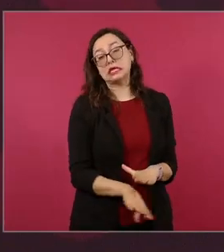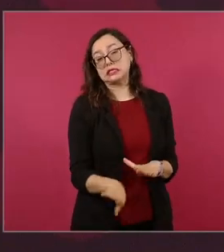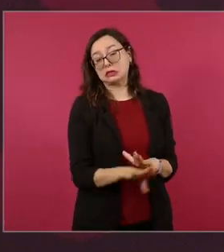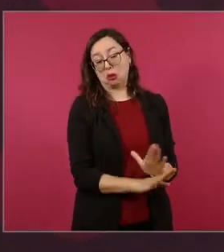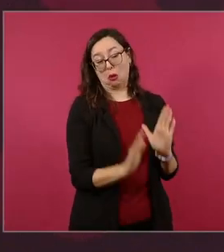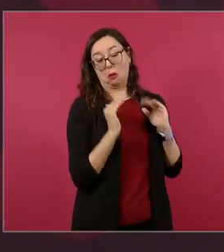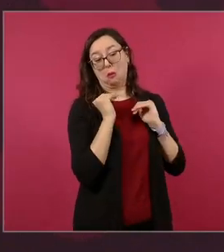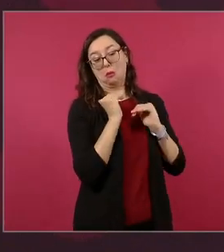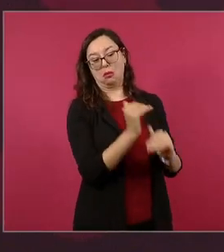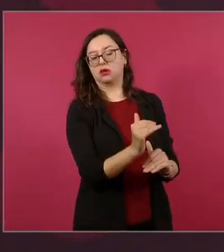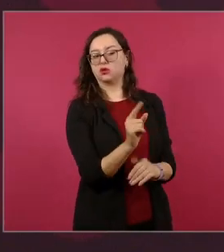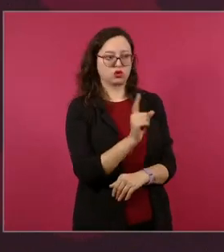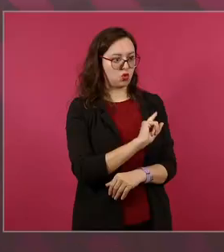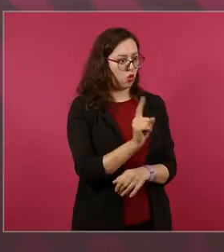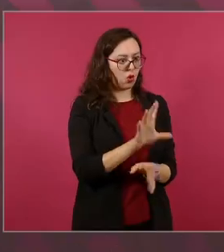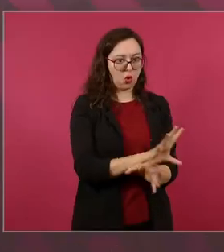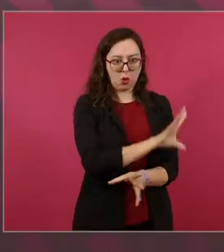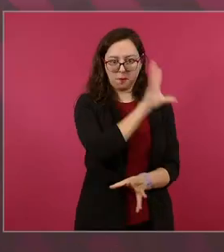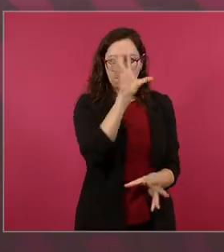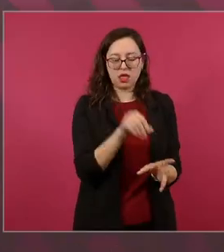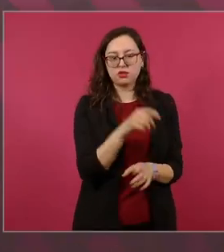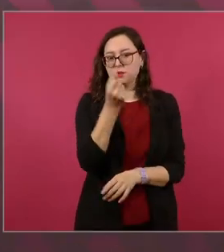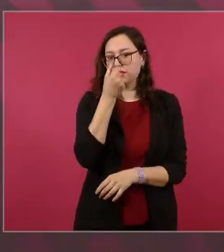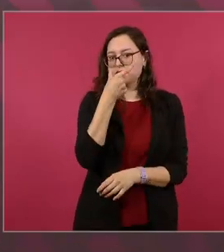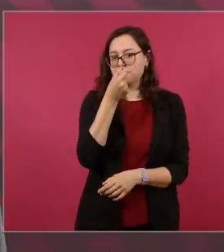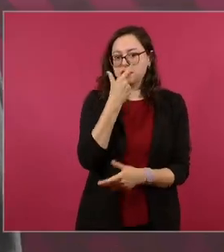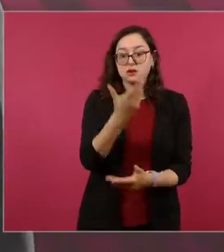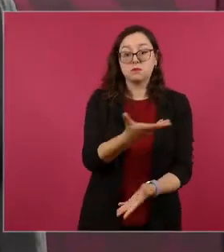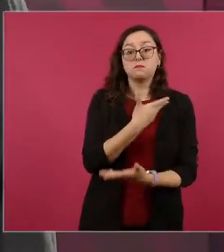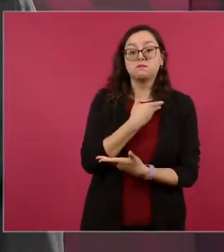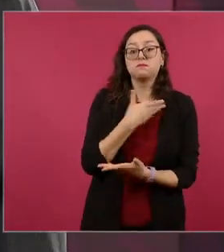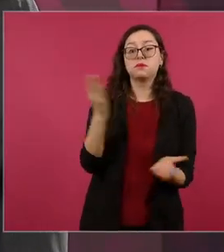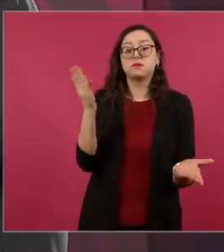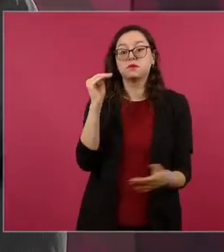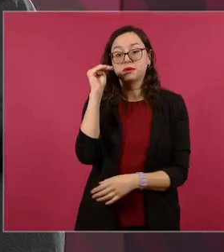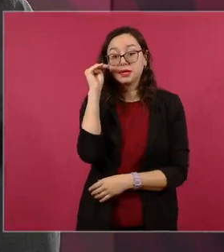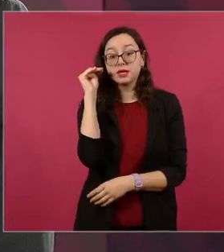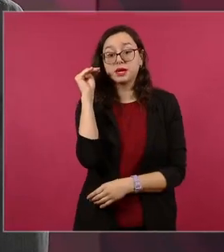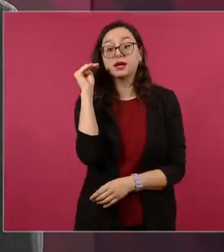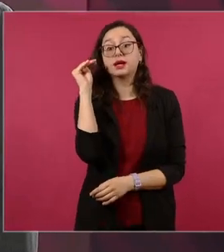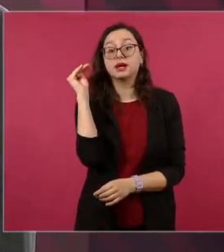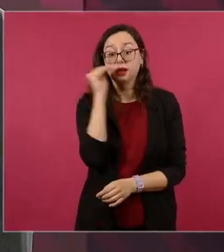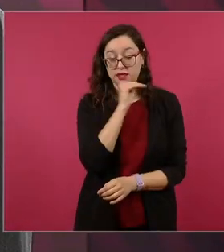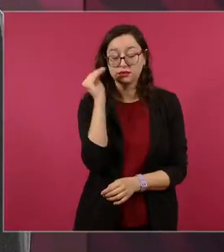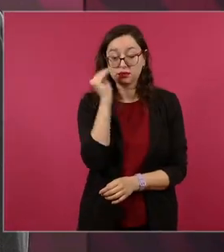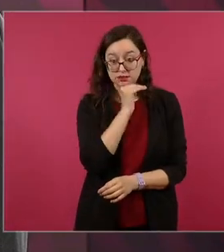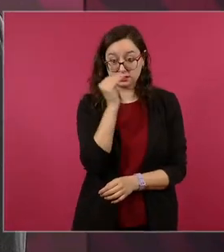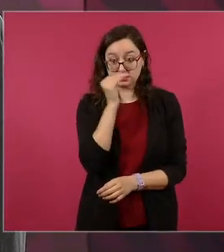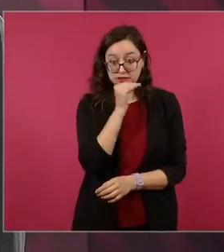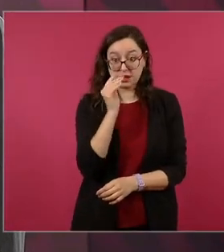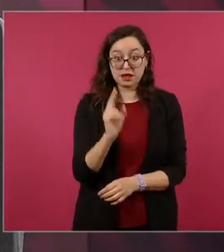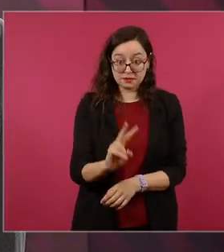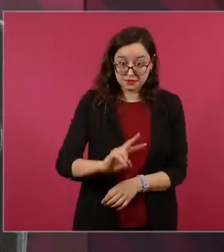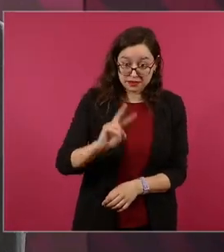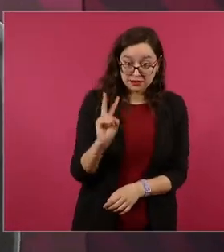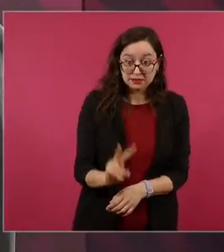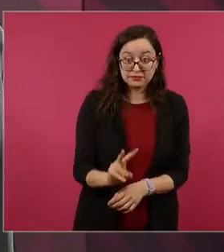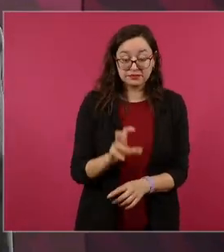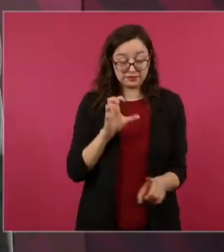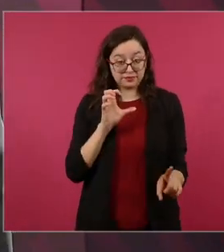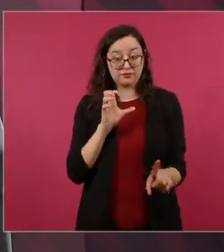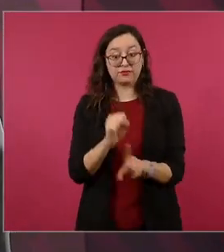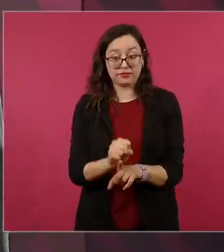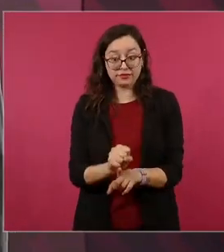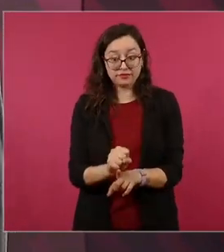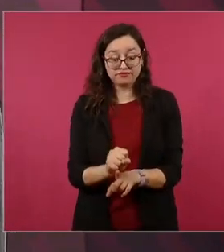los medicamentos. Hacer la gratuidad un hecho, una realidad. Por eso